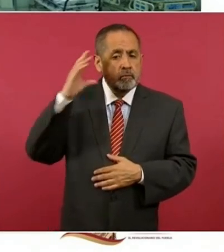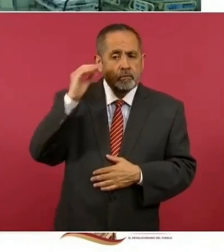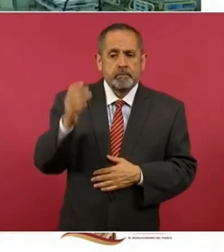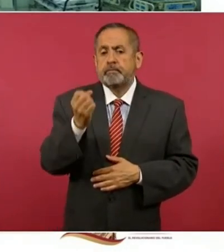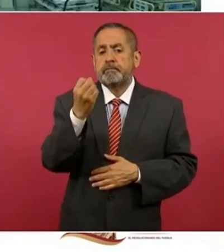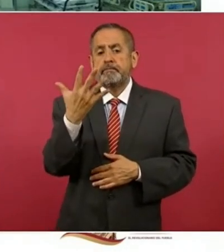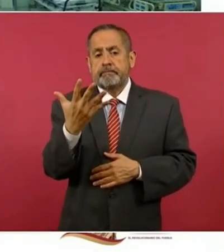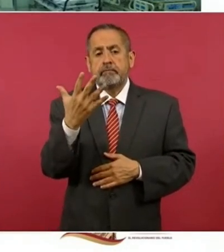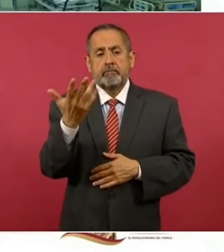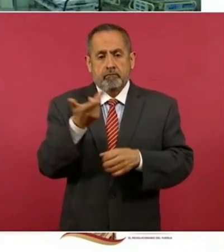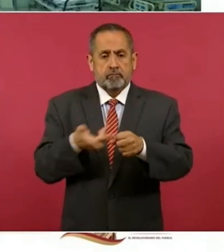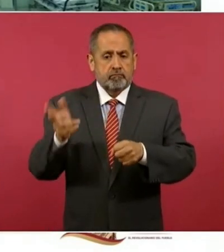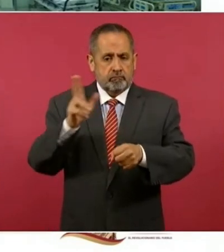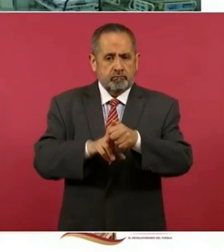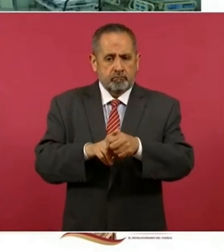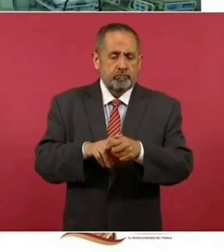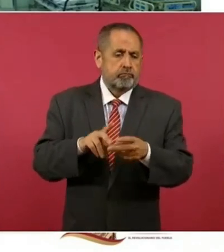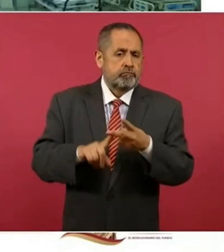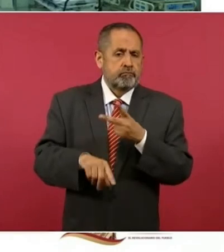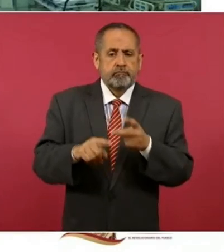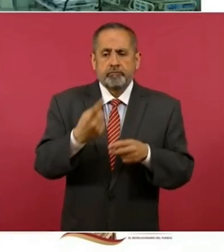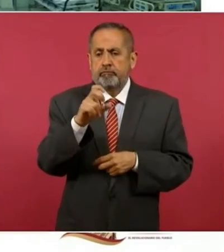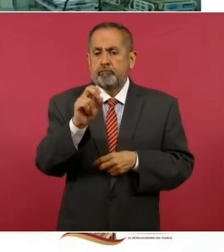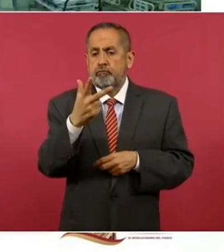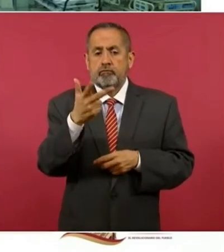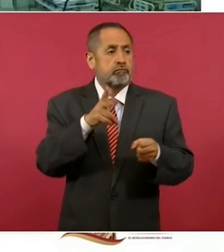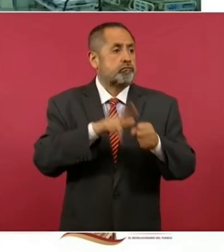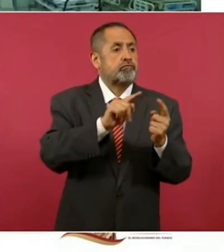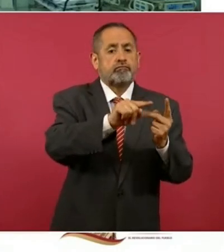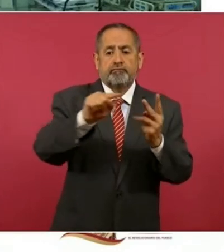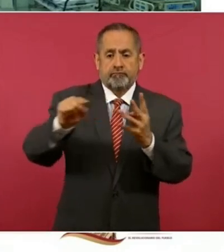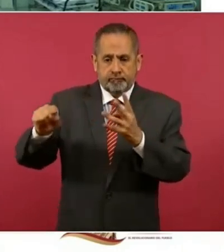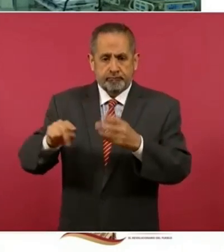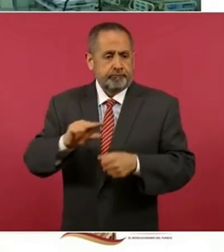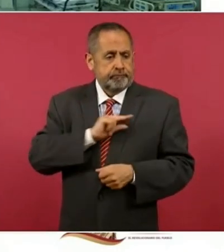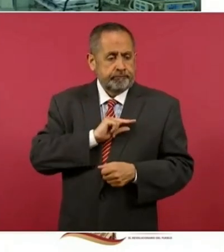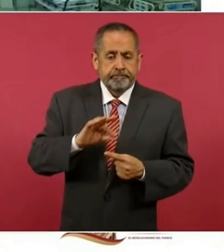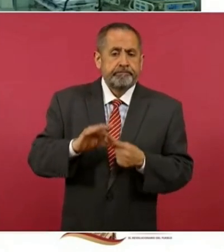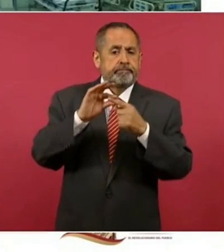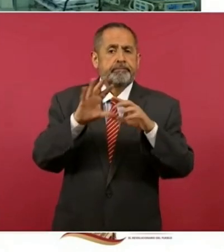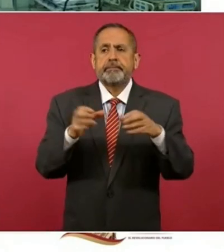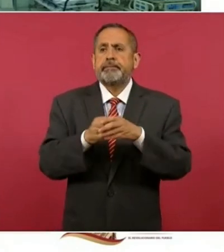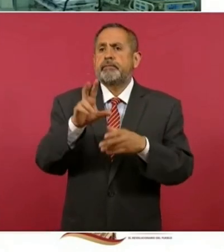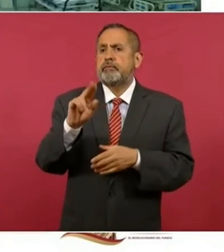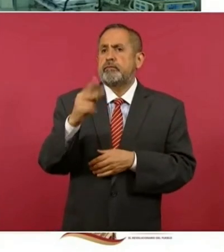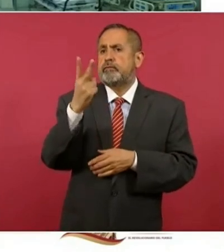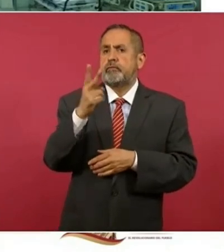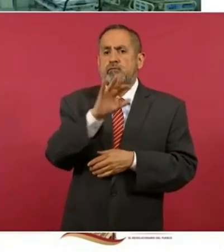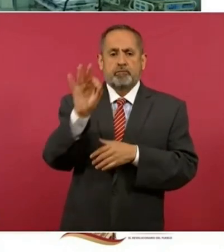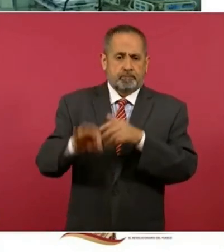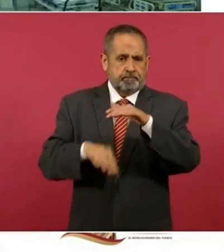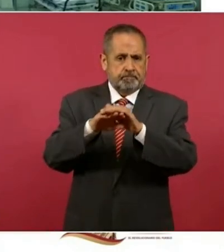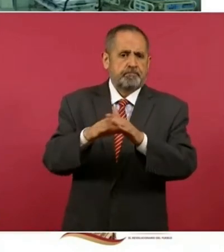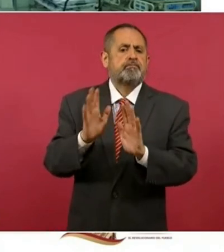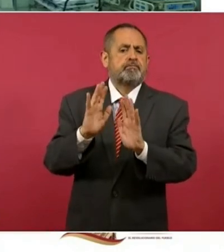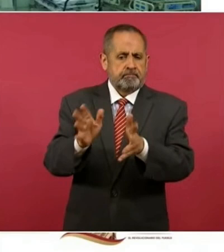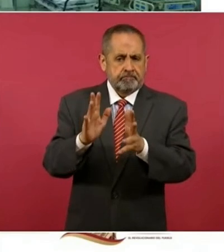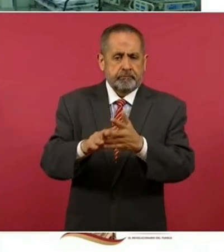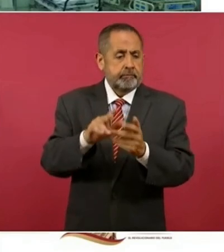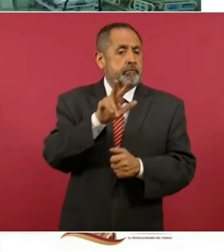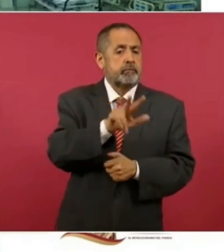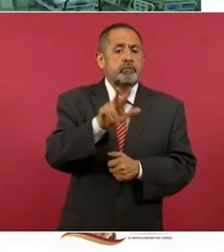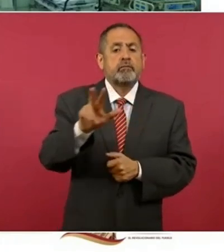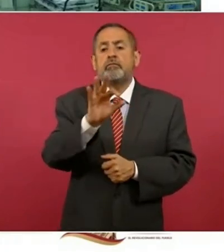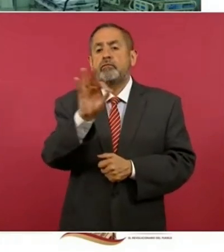hospitales y 118 unidades de primer nivel, la cobertura de médicos especialistas es del 82% y 88% de